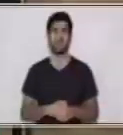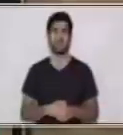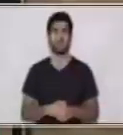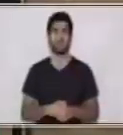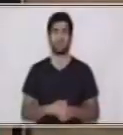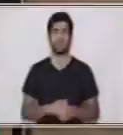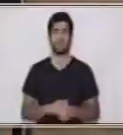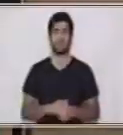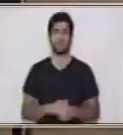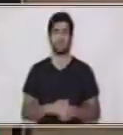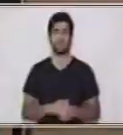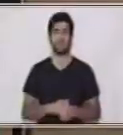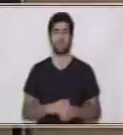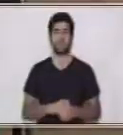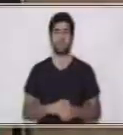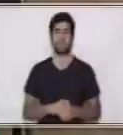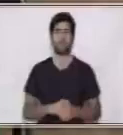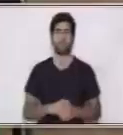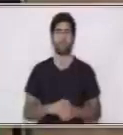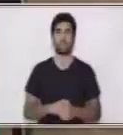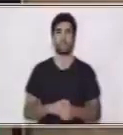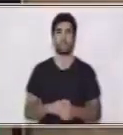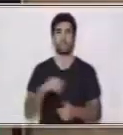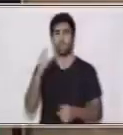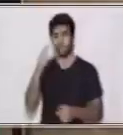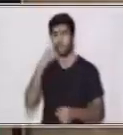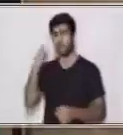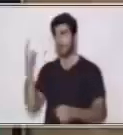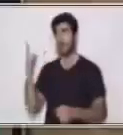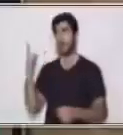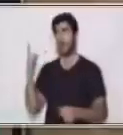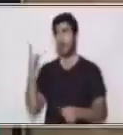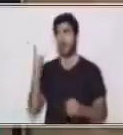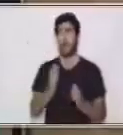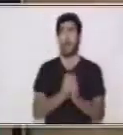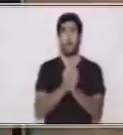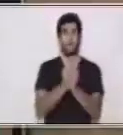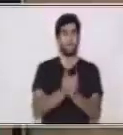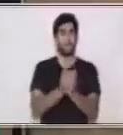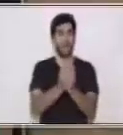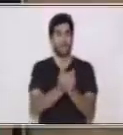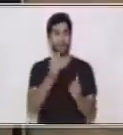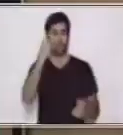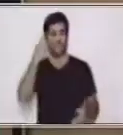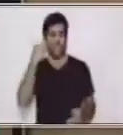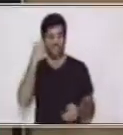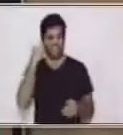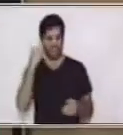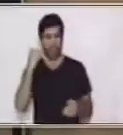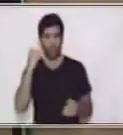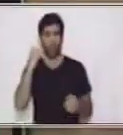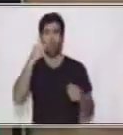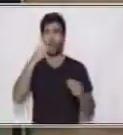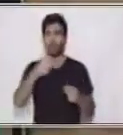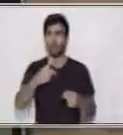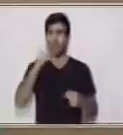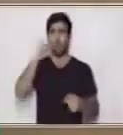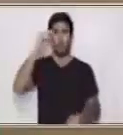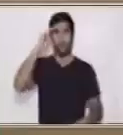Miremos los versos. Barco carbonero, negro el marinero. Vemos que acá